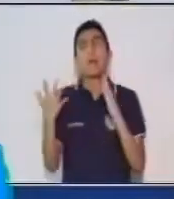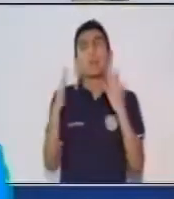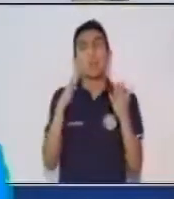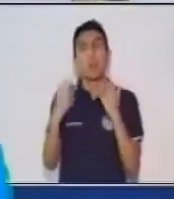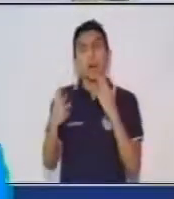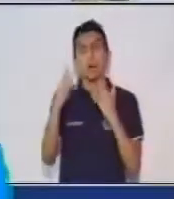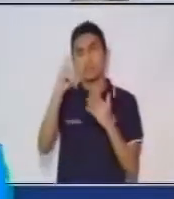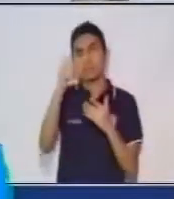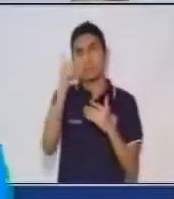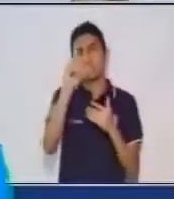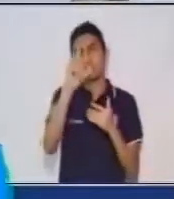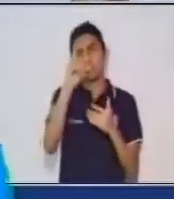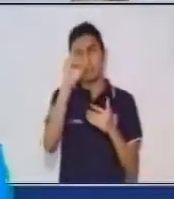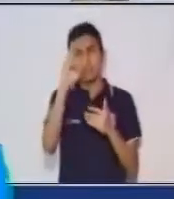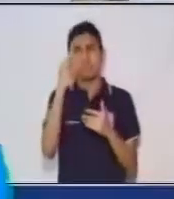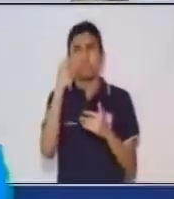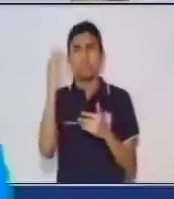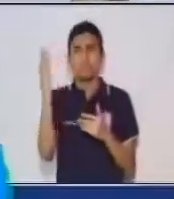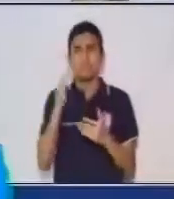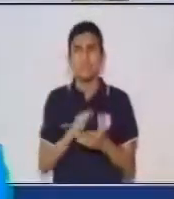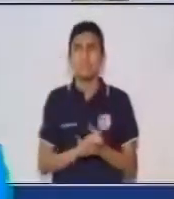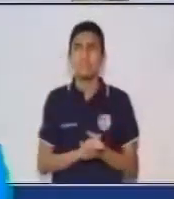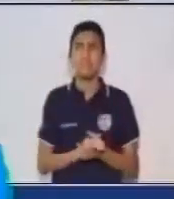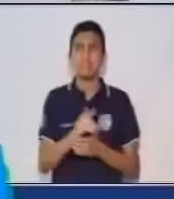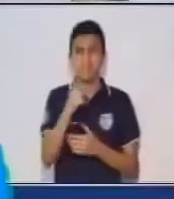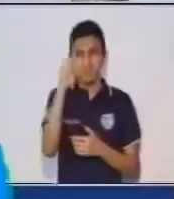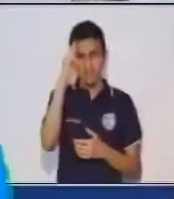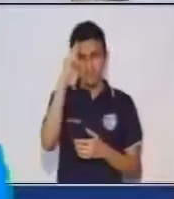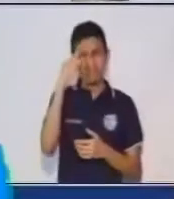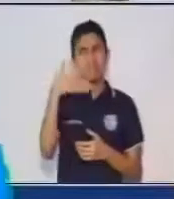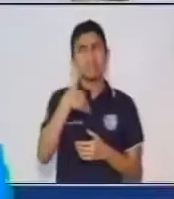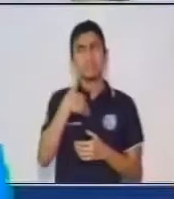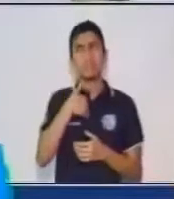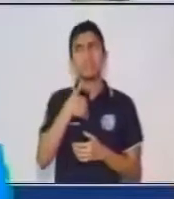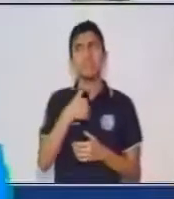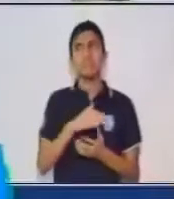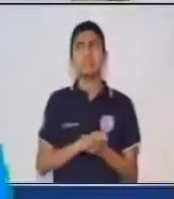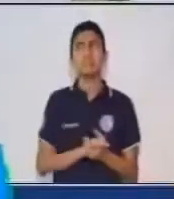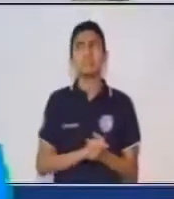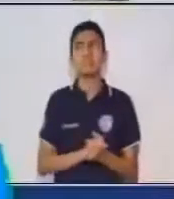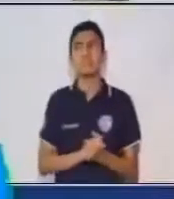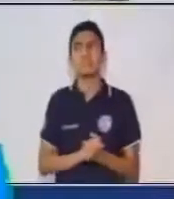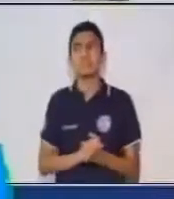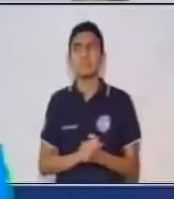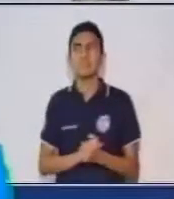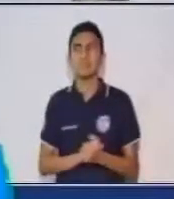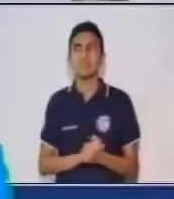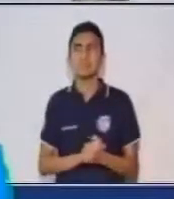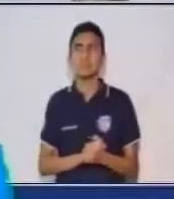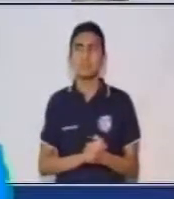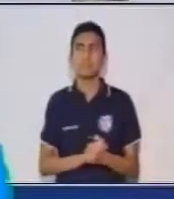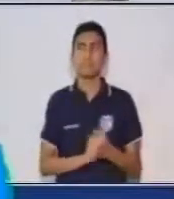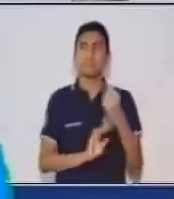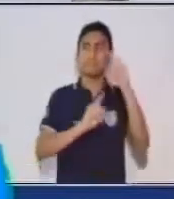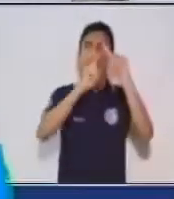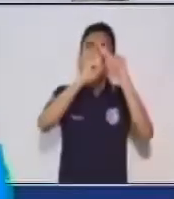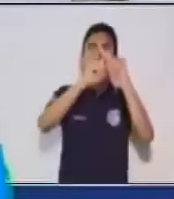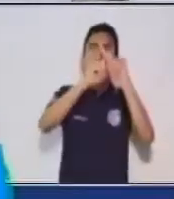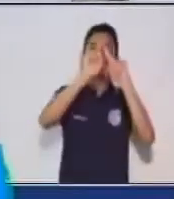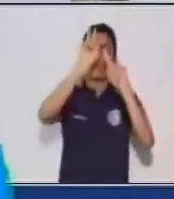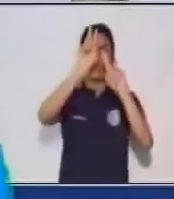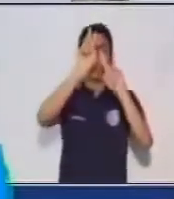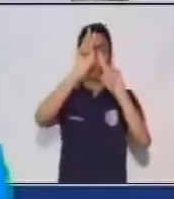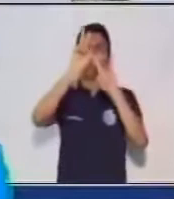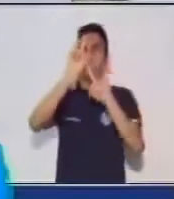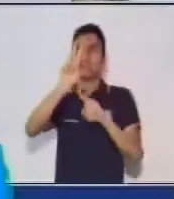ese rectángulo que formamos. Teníamos que ese era el x cuadrado, este es